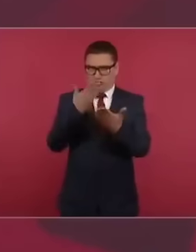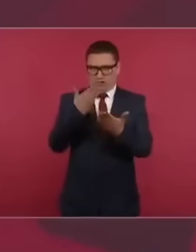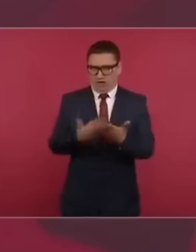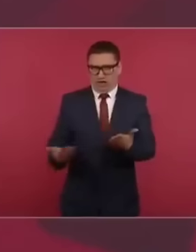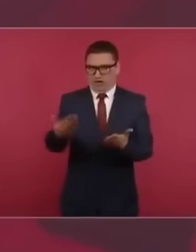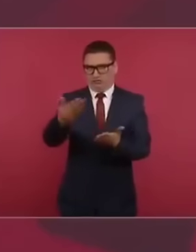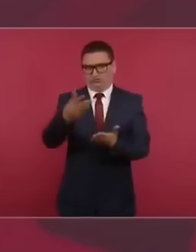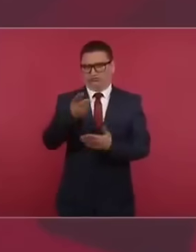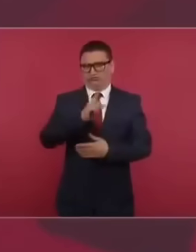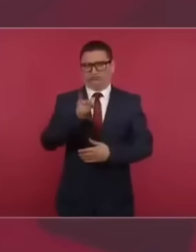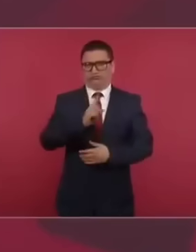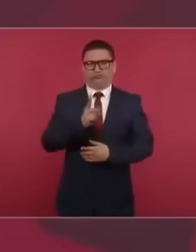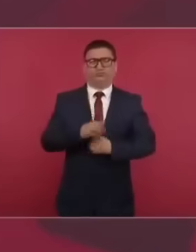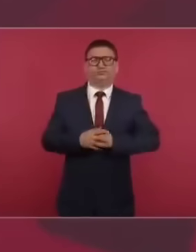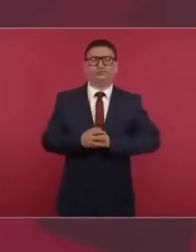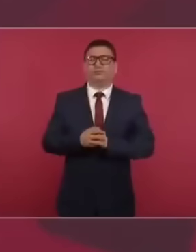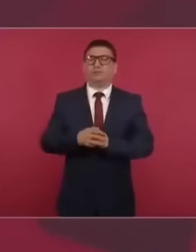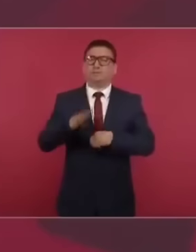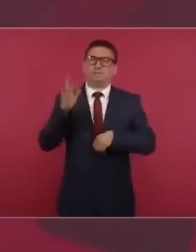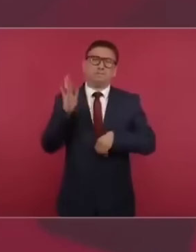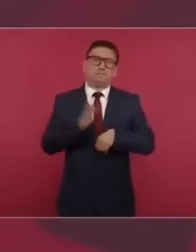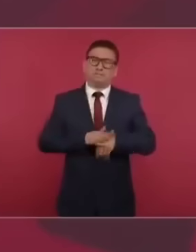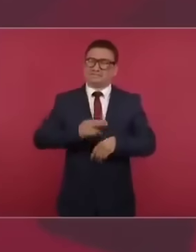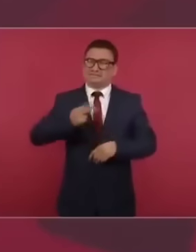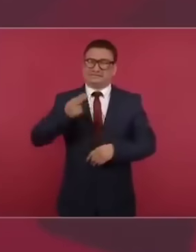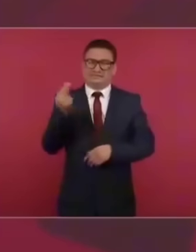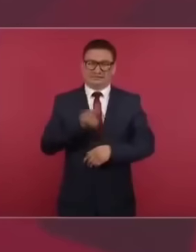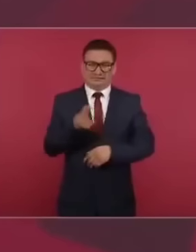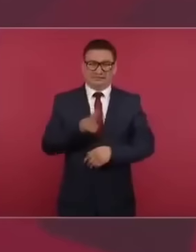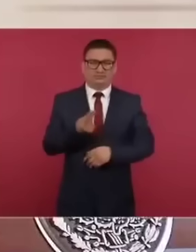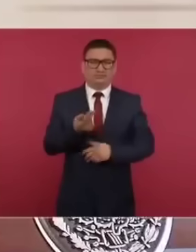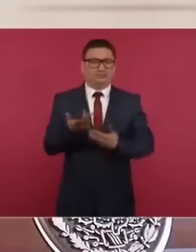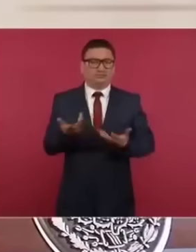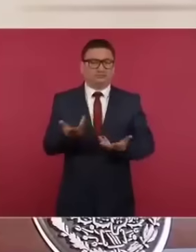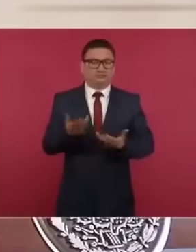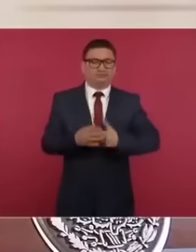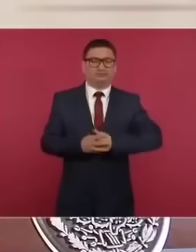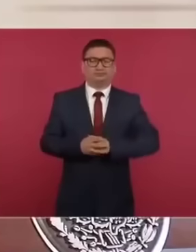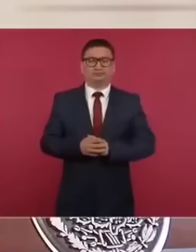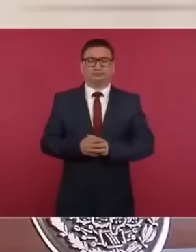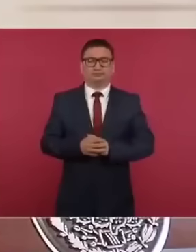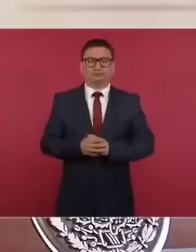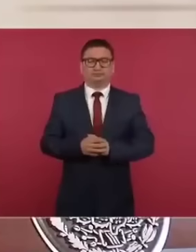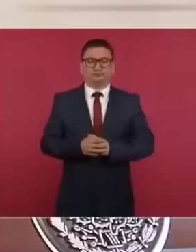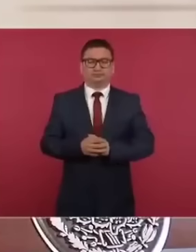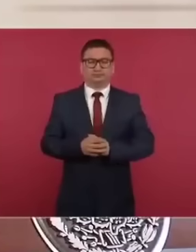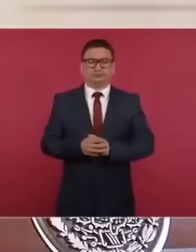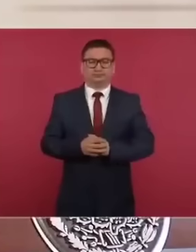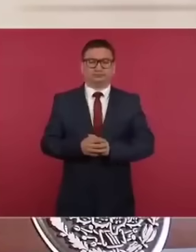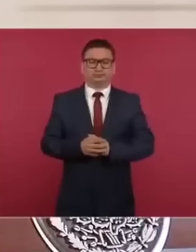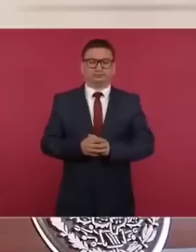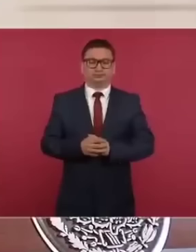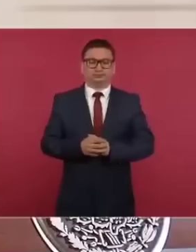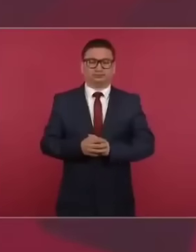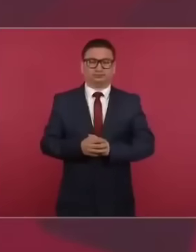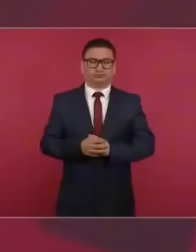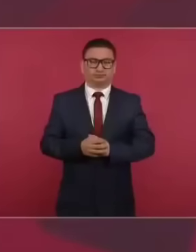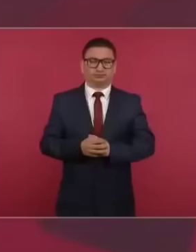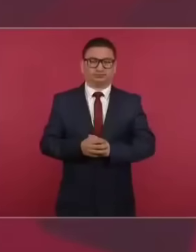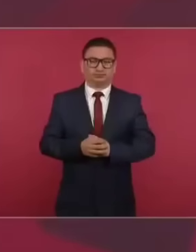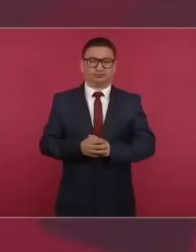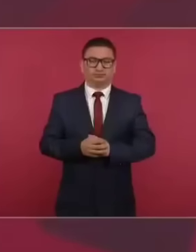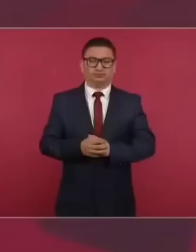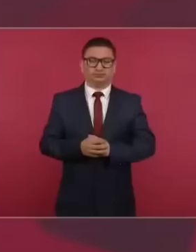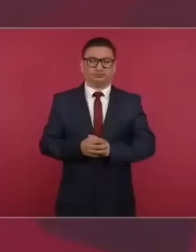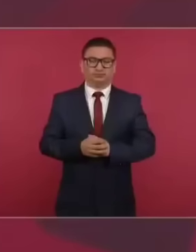recordarles esto y por favor comparte este tipo de videos porque la gente se deja llevar por esta señora una farsante una